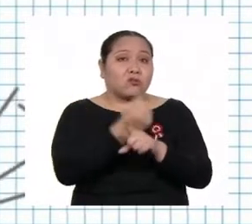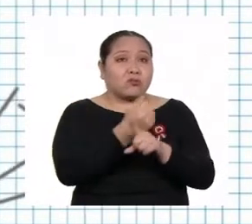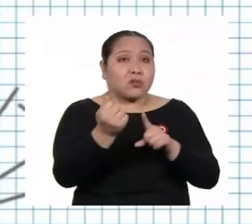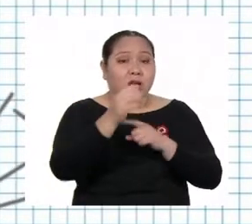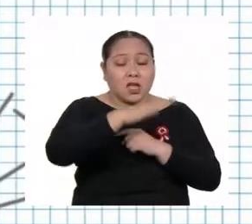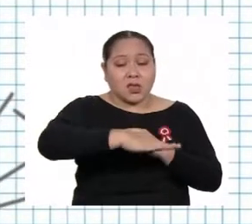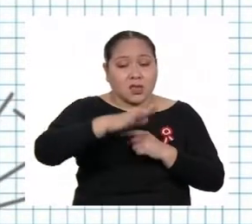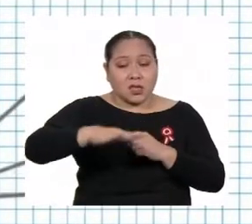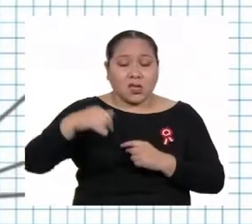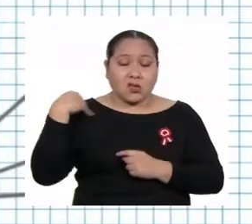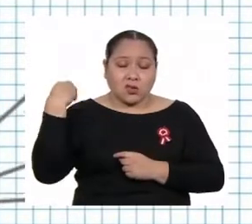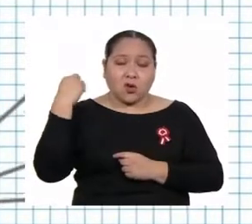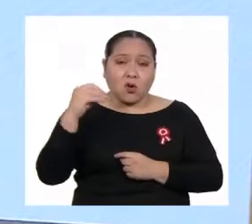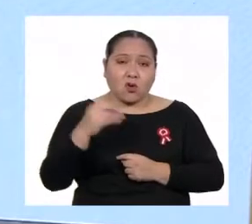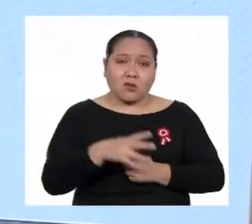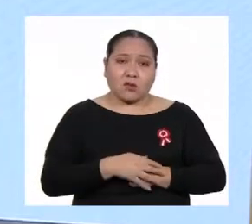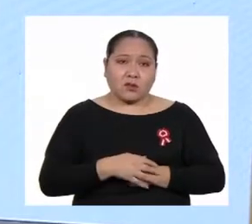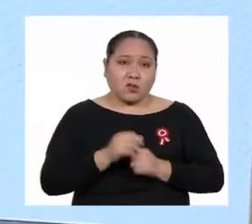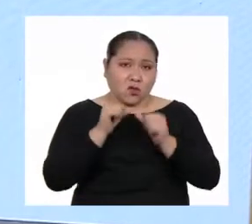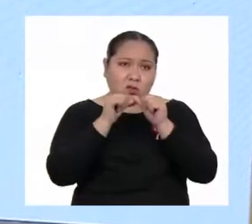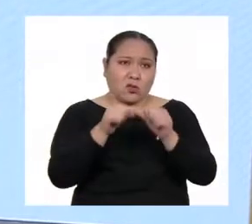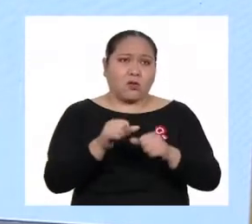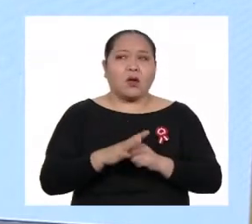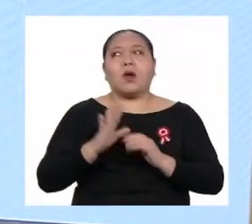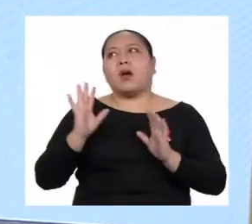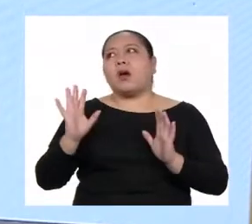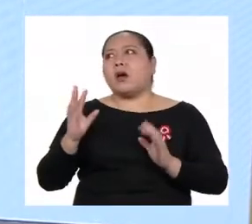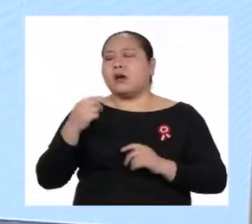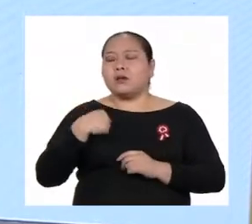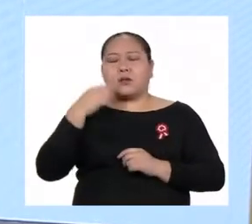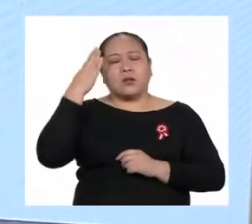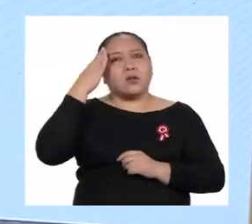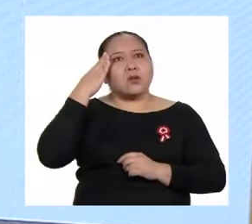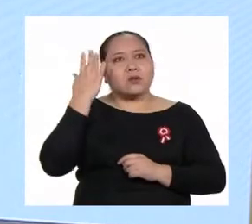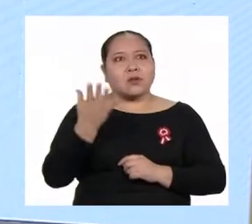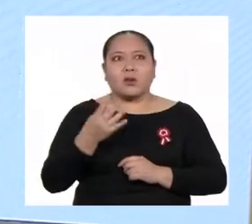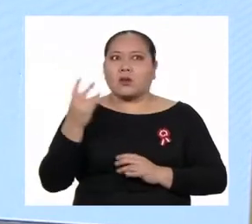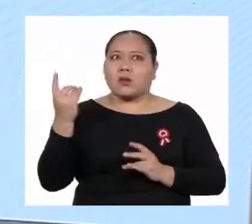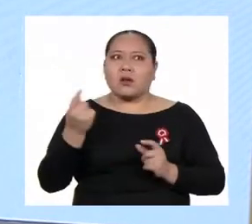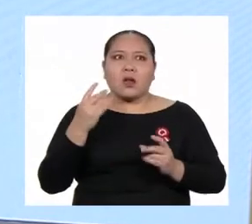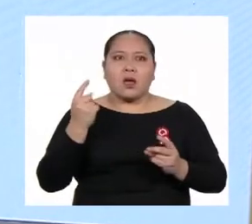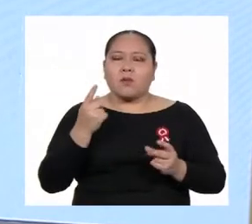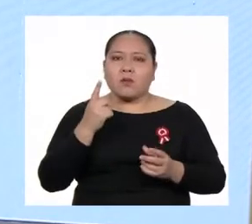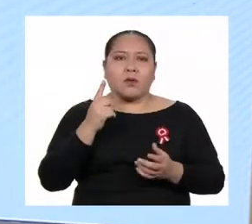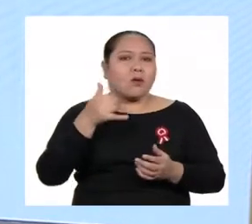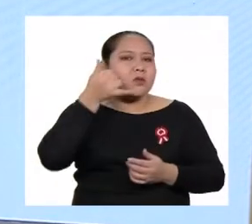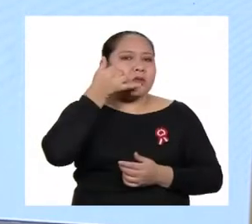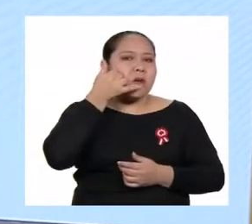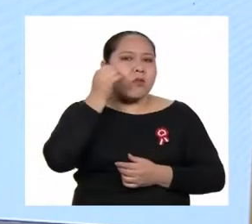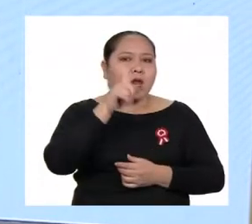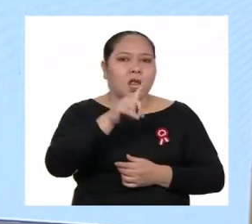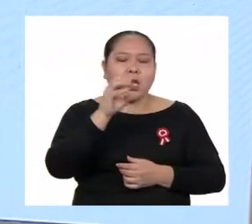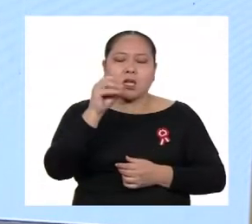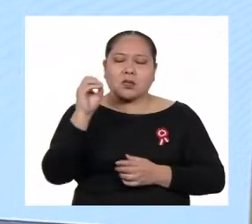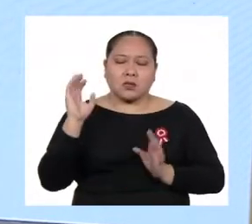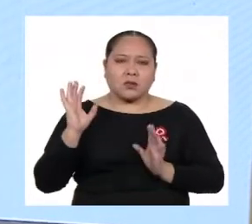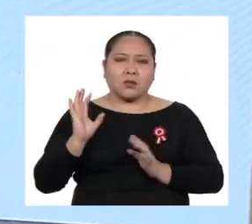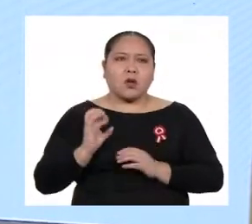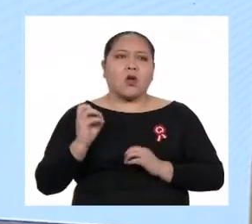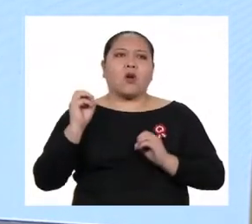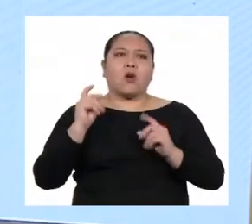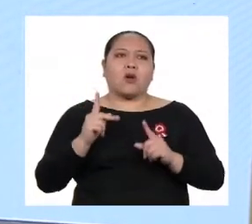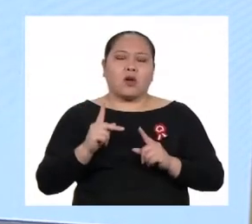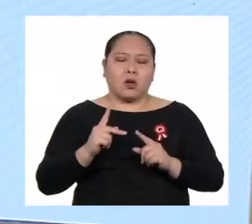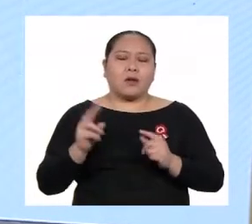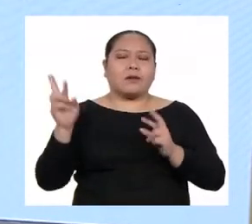y niños y adolescentes. Ah, no, si yo me entero de un caso al toque, llamo la línea 100. Pero bueno, volviendo